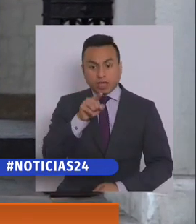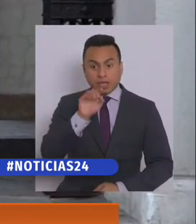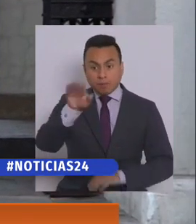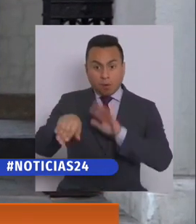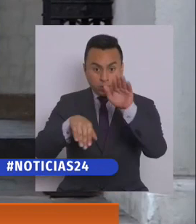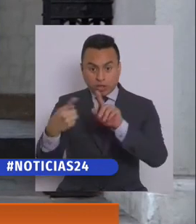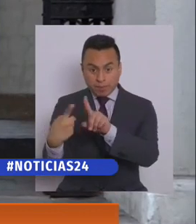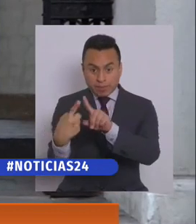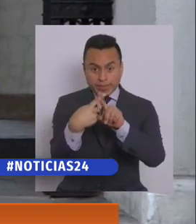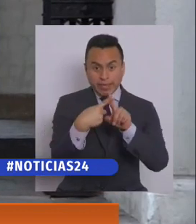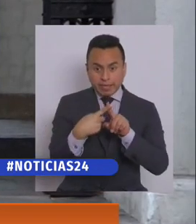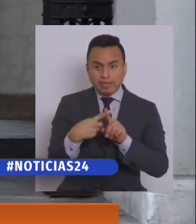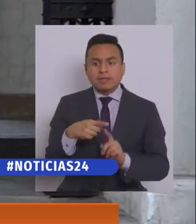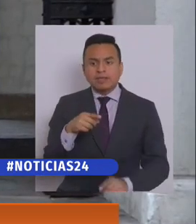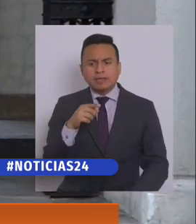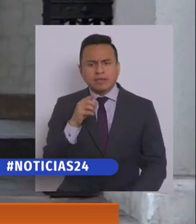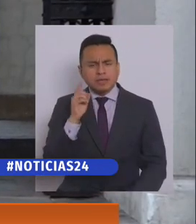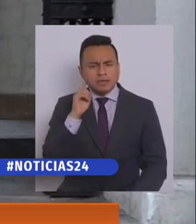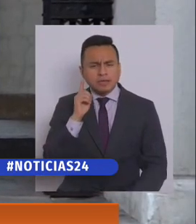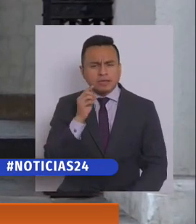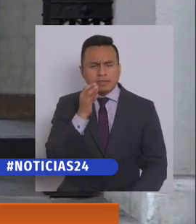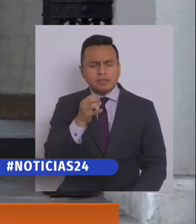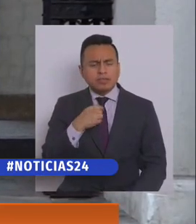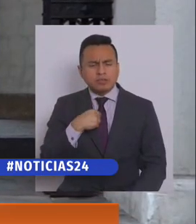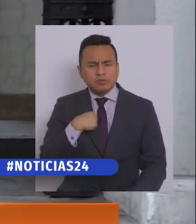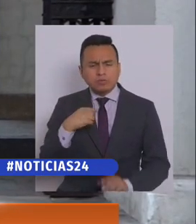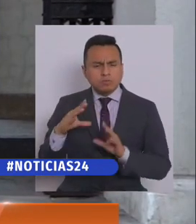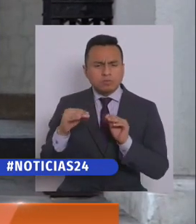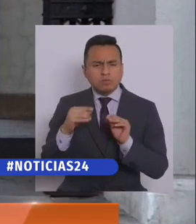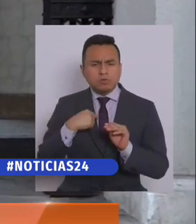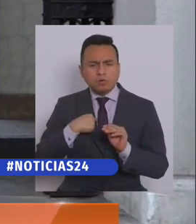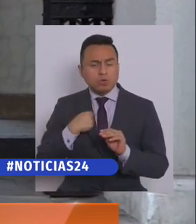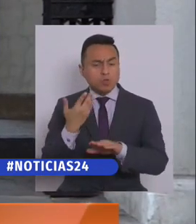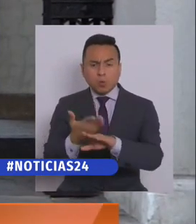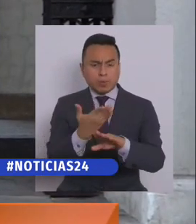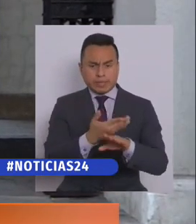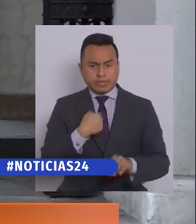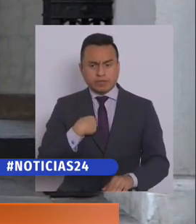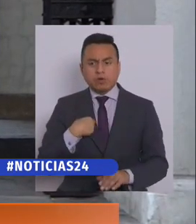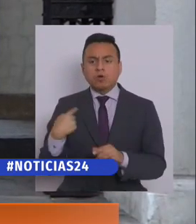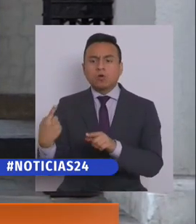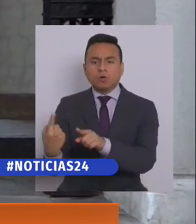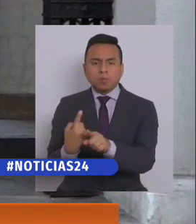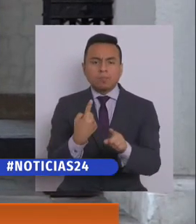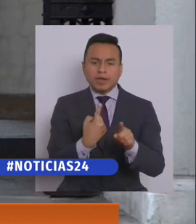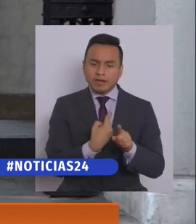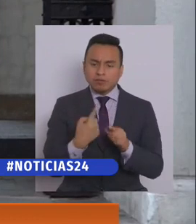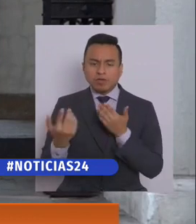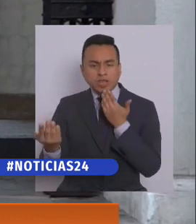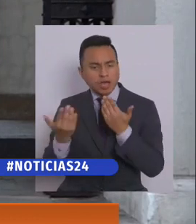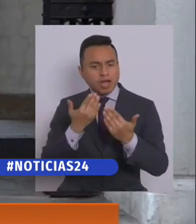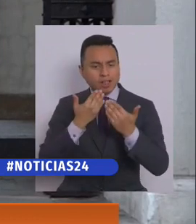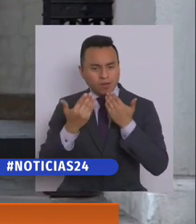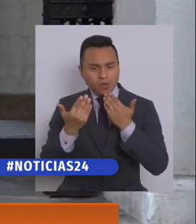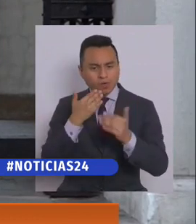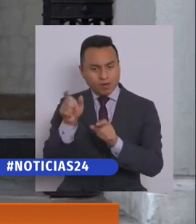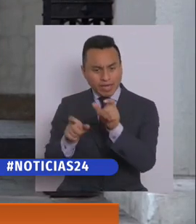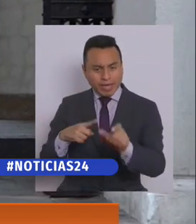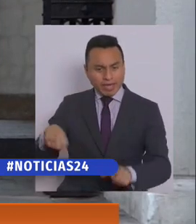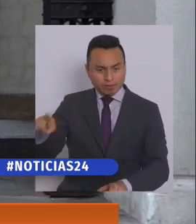ministro del Interior, Víctor Pérez, referirse a las noticias que hemos conocido en la Araucanía, en el Biobío y también sobre